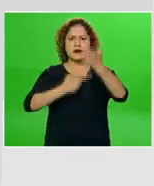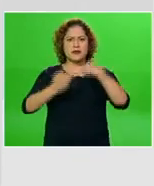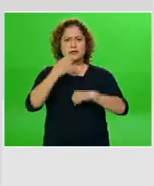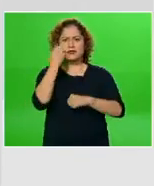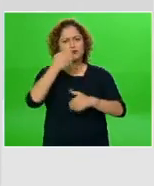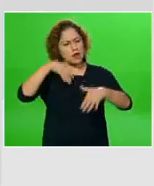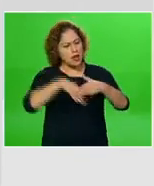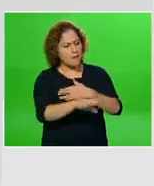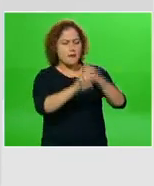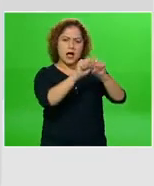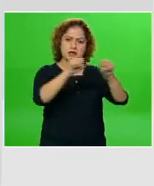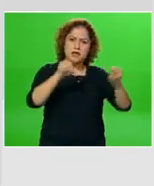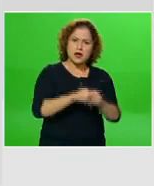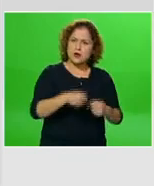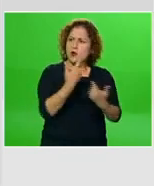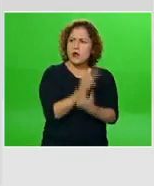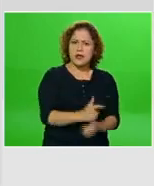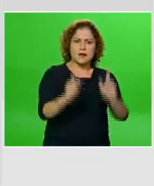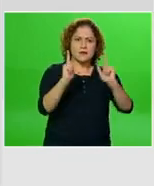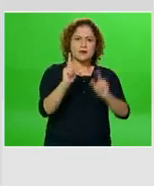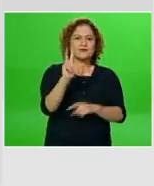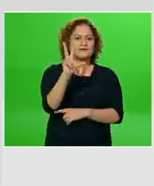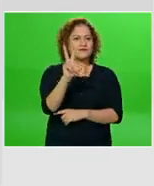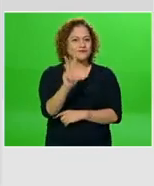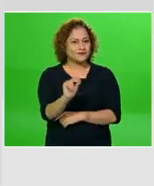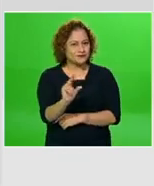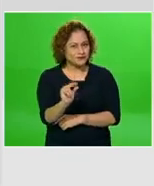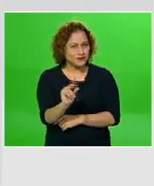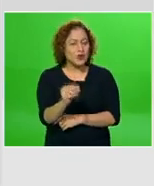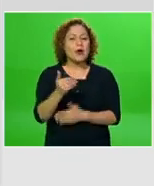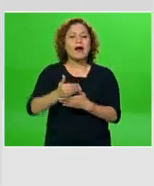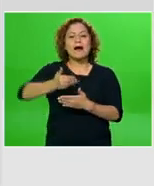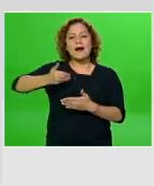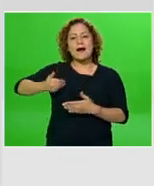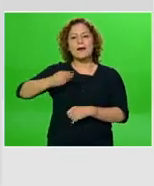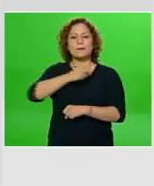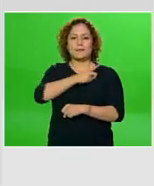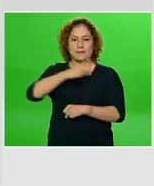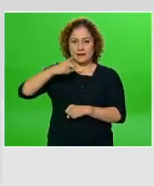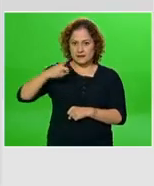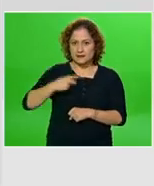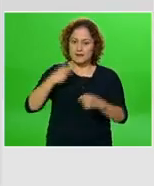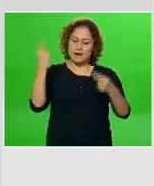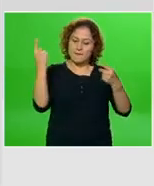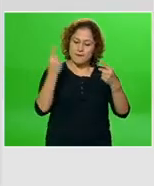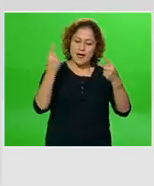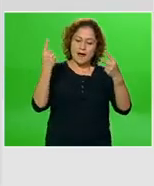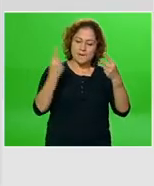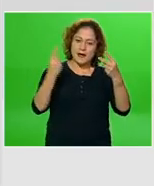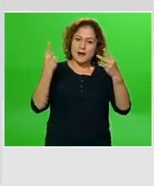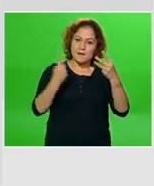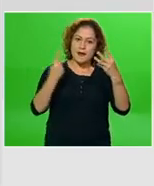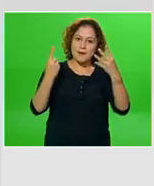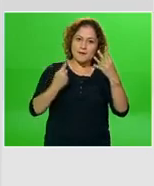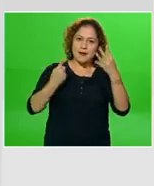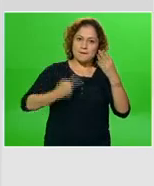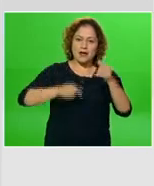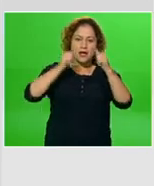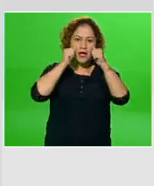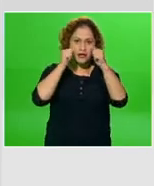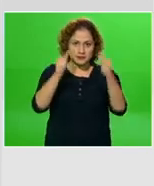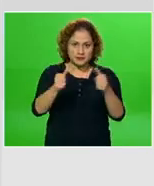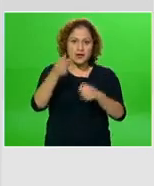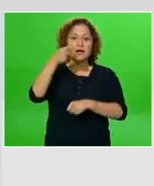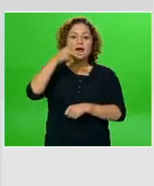aula y hay condiciones importantes que se tienen que construir pero que son condiciones que están basadas en